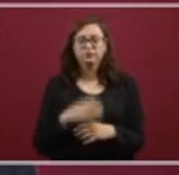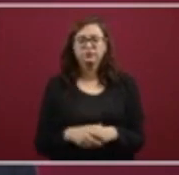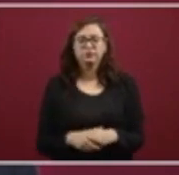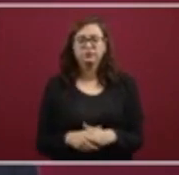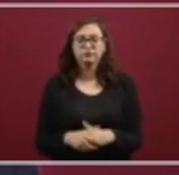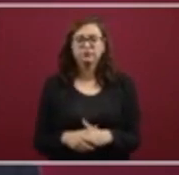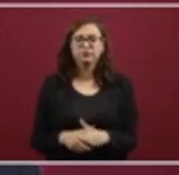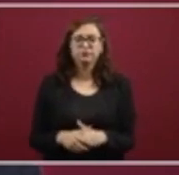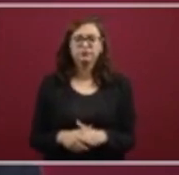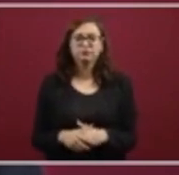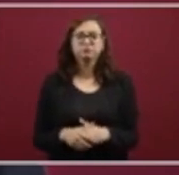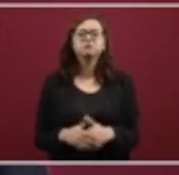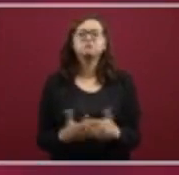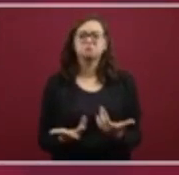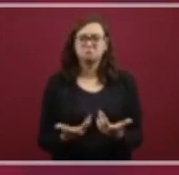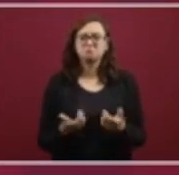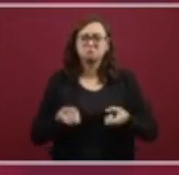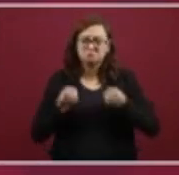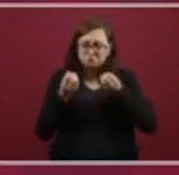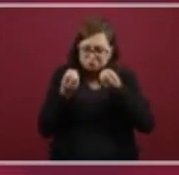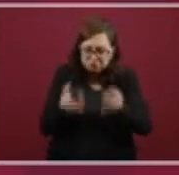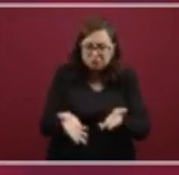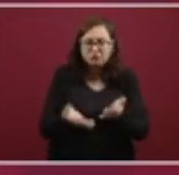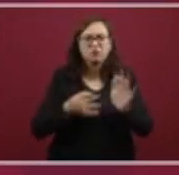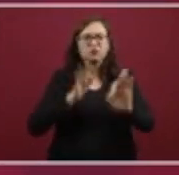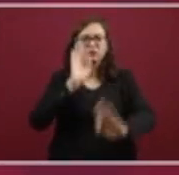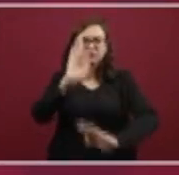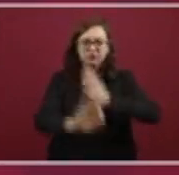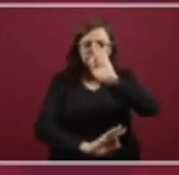ofrecer atención médica, medicamentos